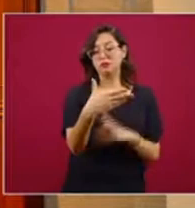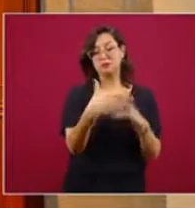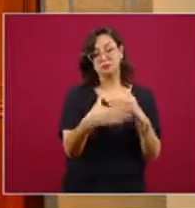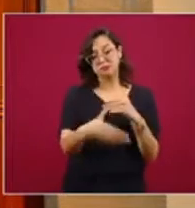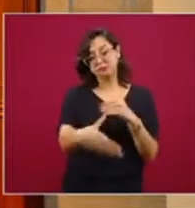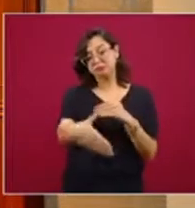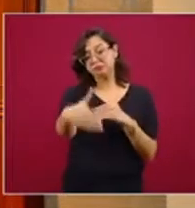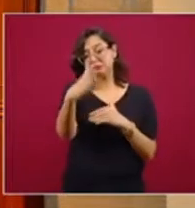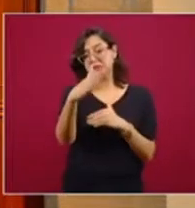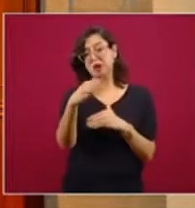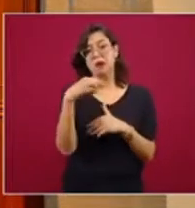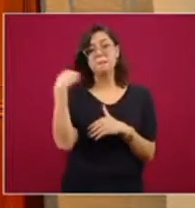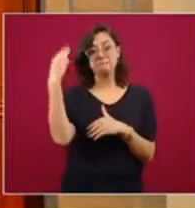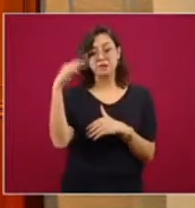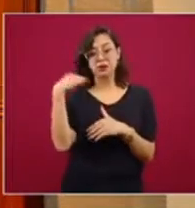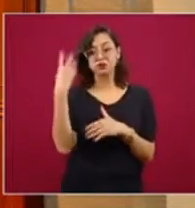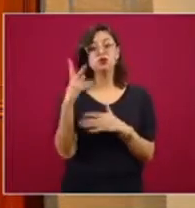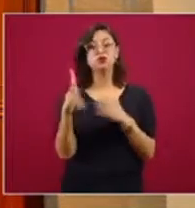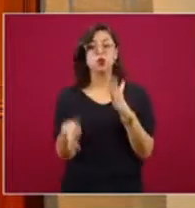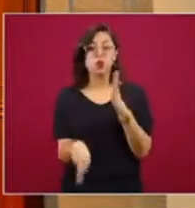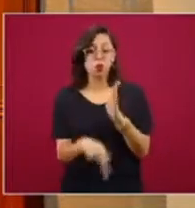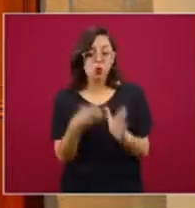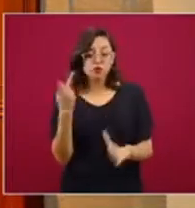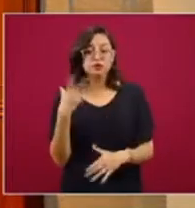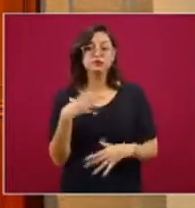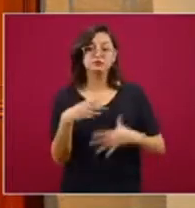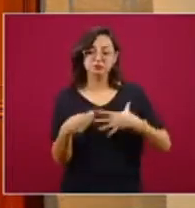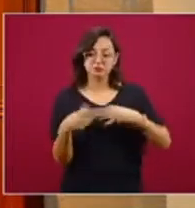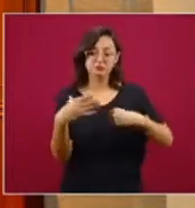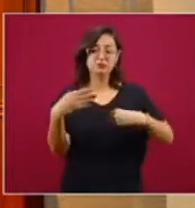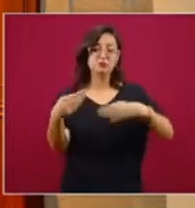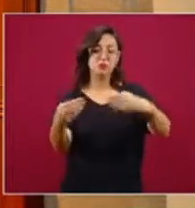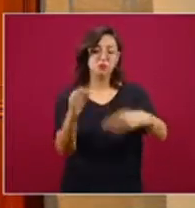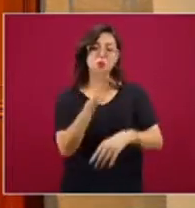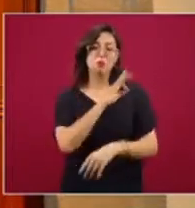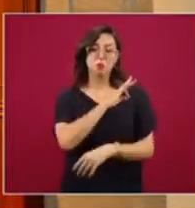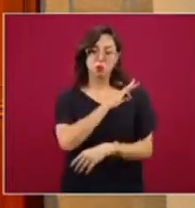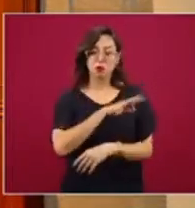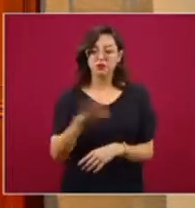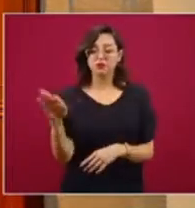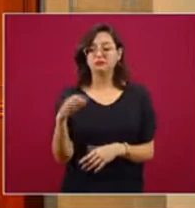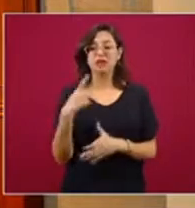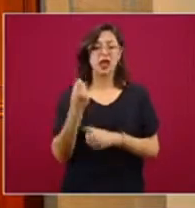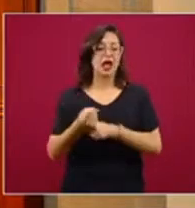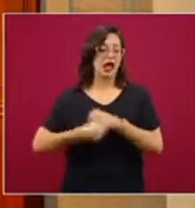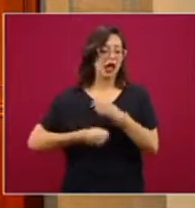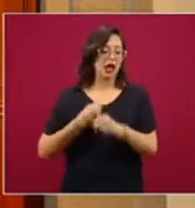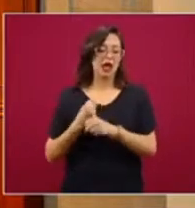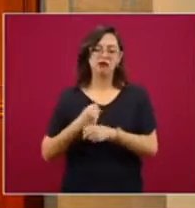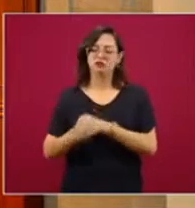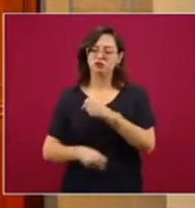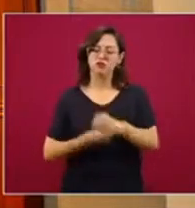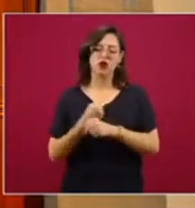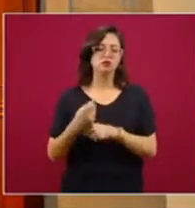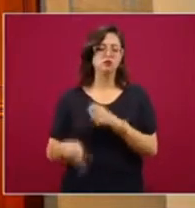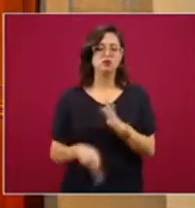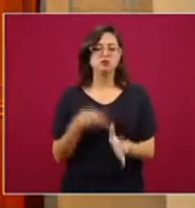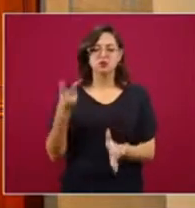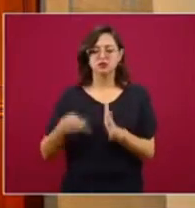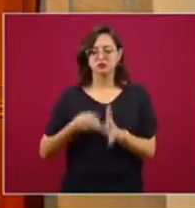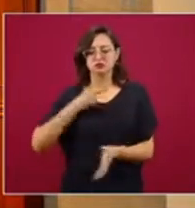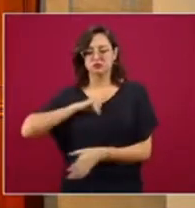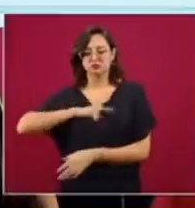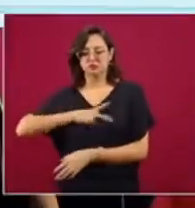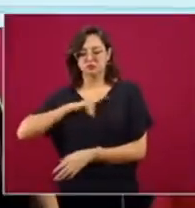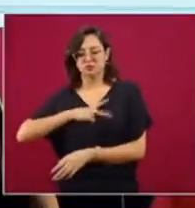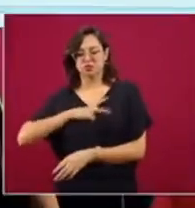adelante y hasta marzo, que es la temporada de cada año en la que se presenta el virus